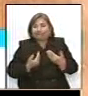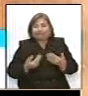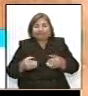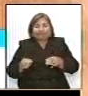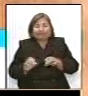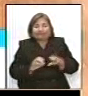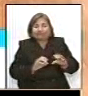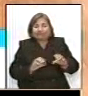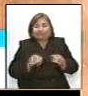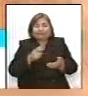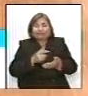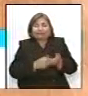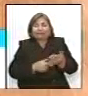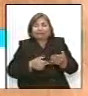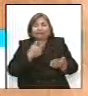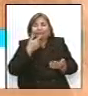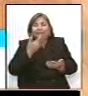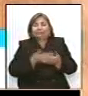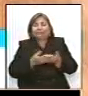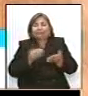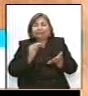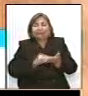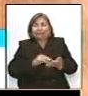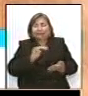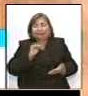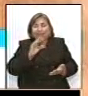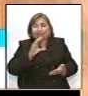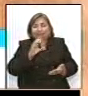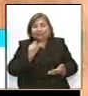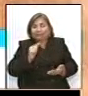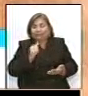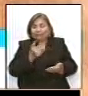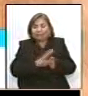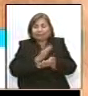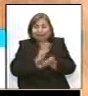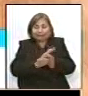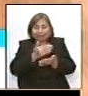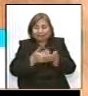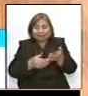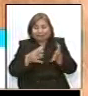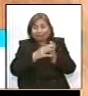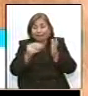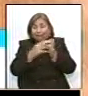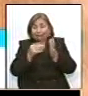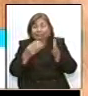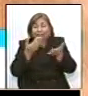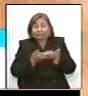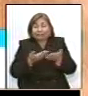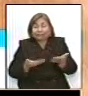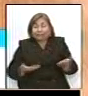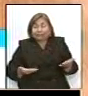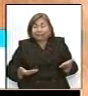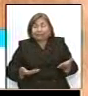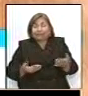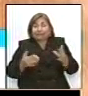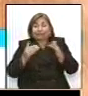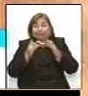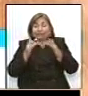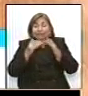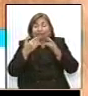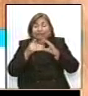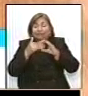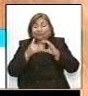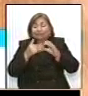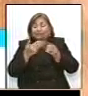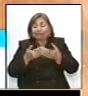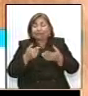hacer es hacer los match de los documentos obtenidos de las fotos que contendría la red social Facebook